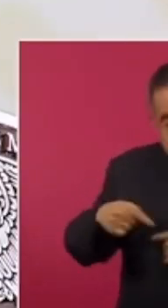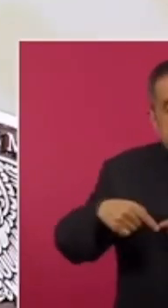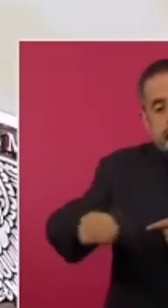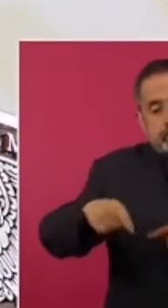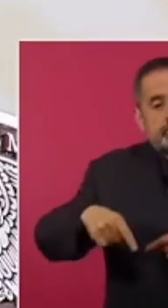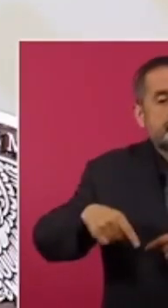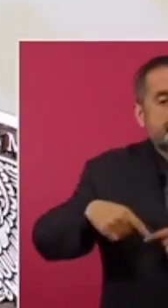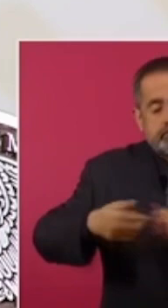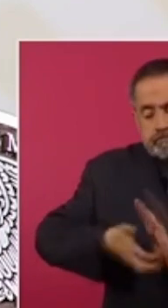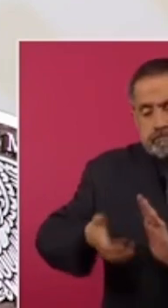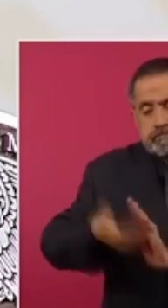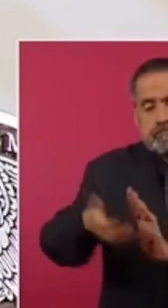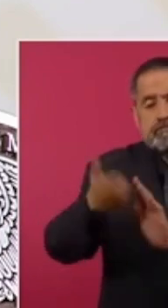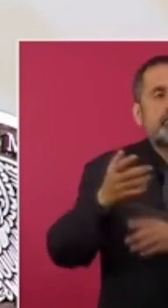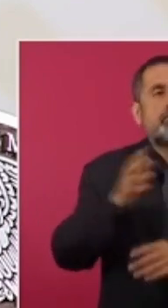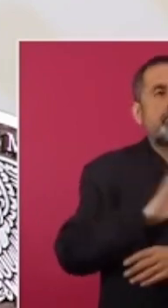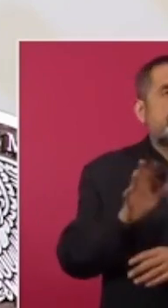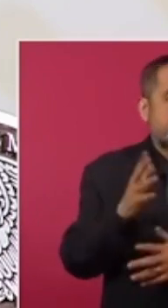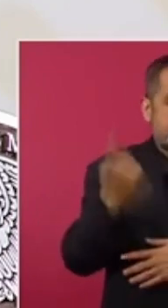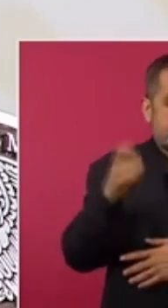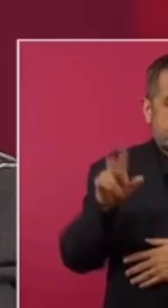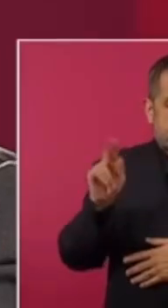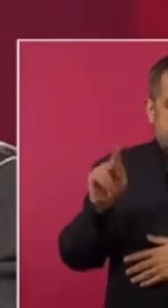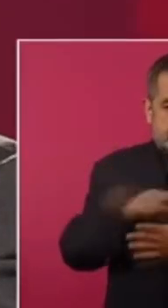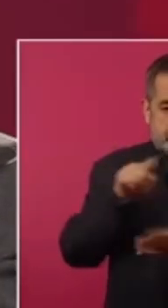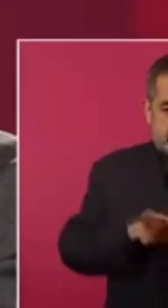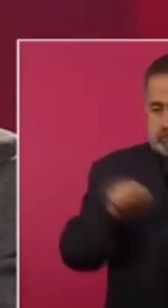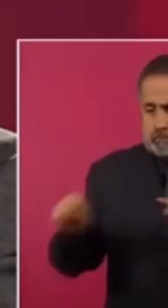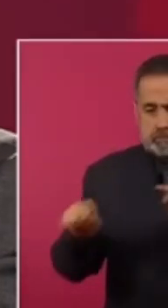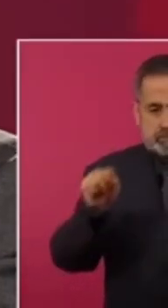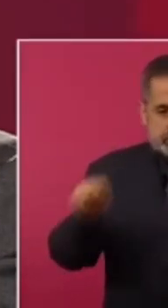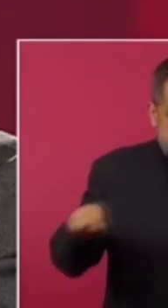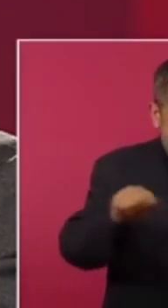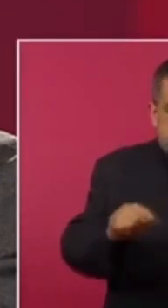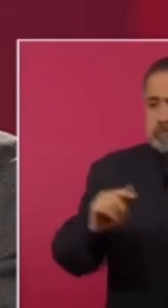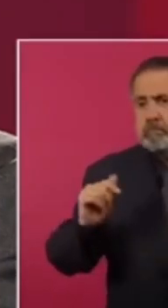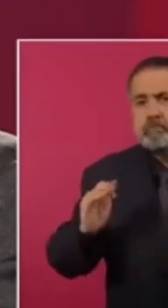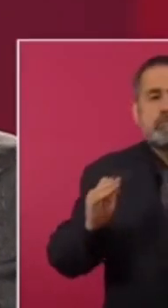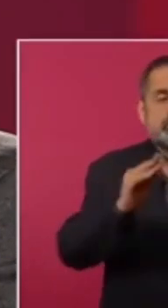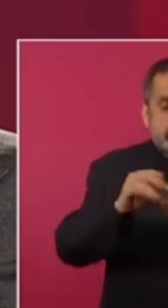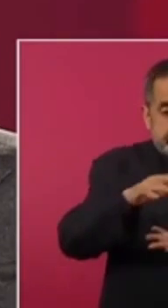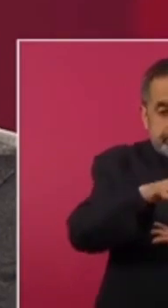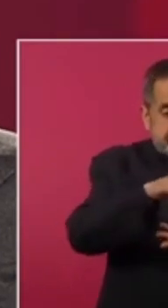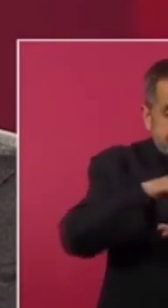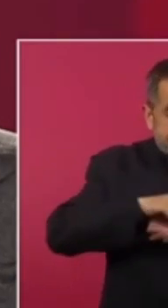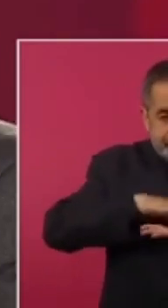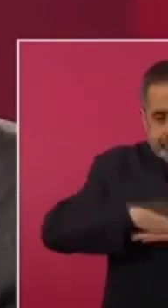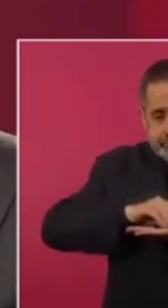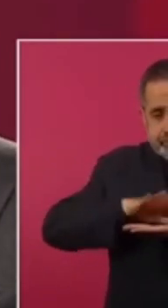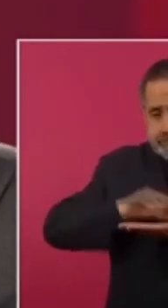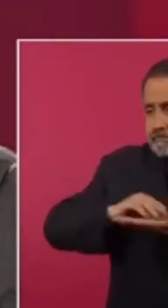excavación de poco más de 180 estructuras, bienes inmuebles que tenemos que registrar y tenemos